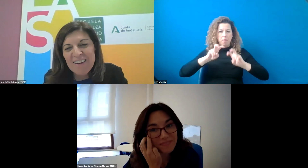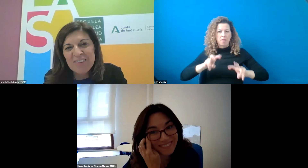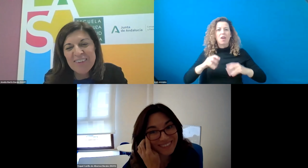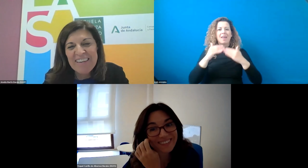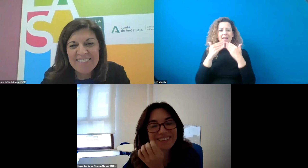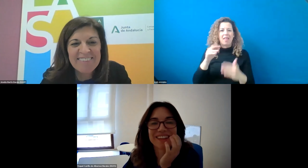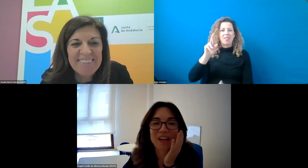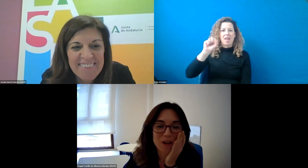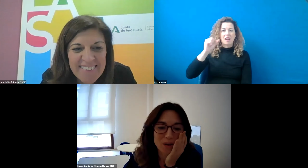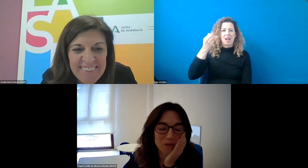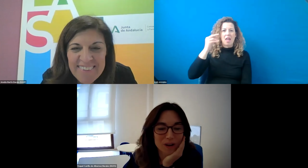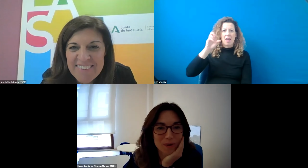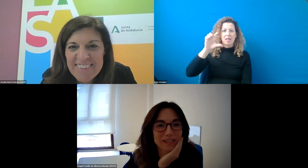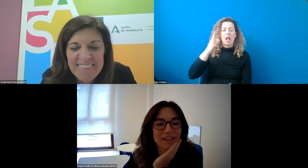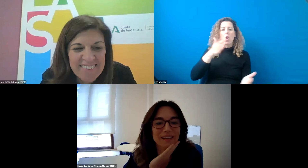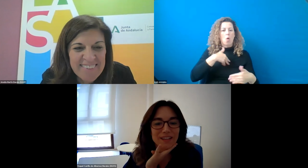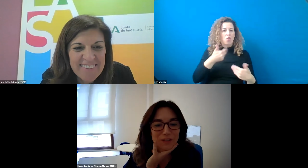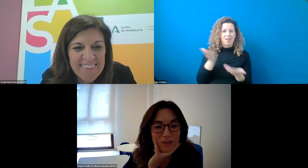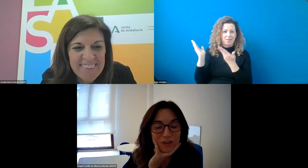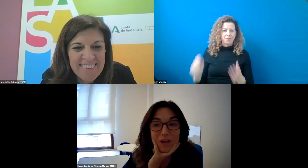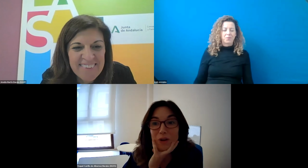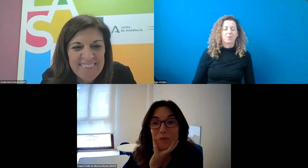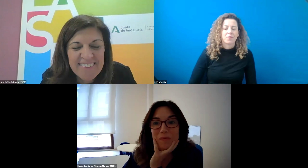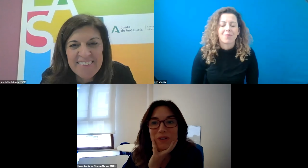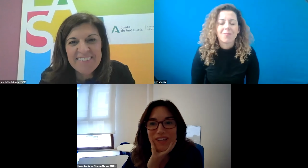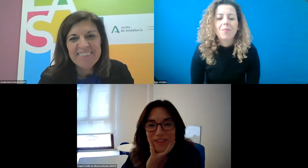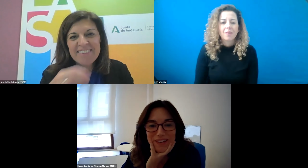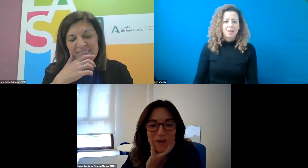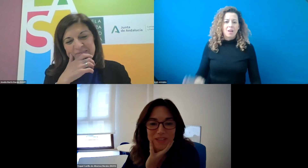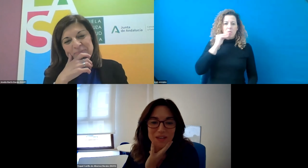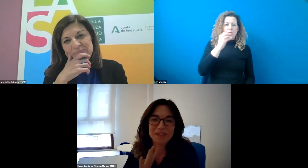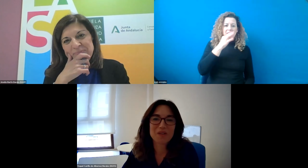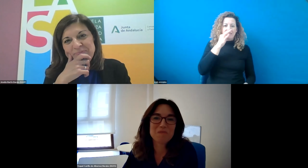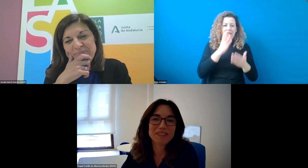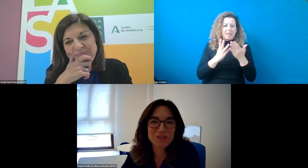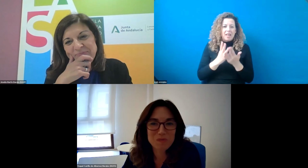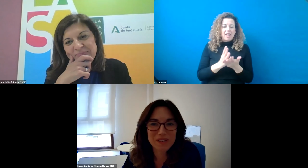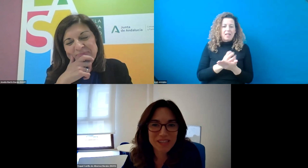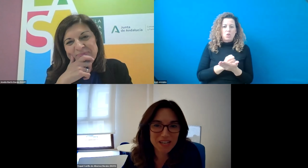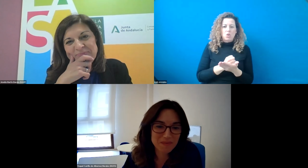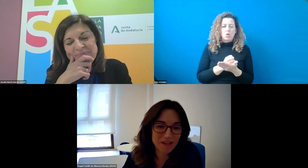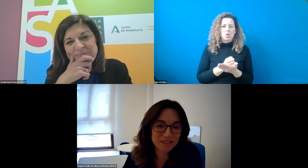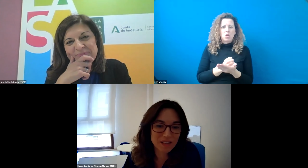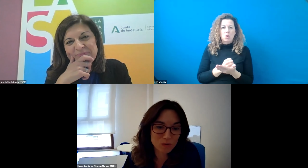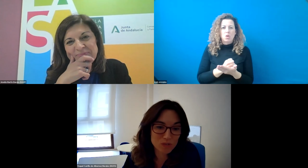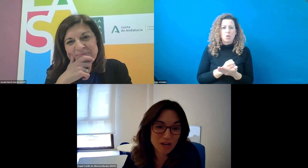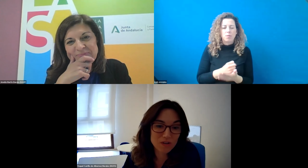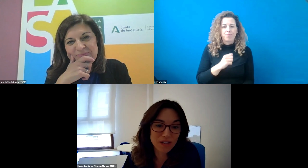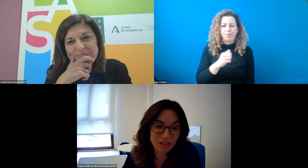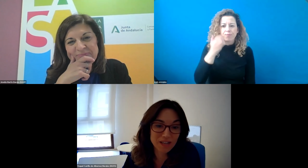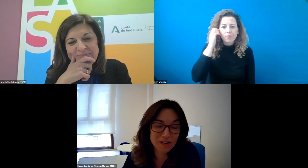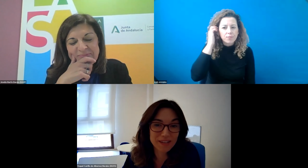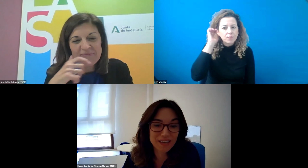Gracias, Raquel, cuando quieras. Hola, buenas tardes a todos. Lo primero es agradecer a Luis también que comparta su experiencia, que me ha encantado